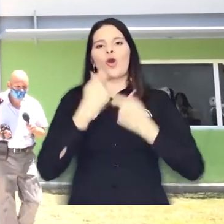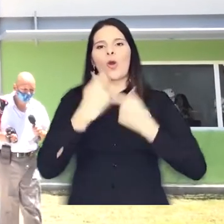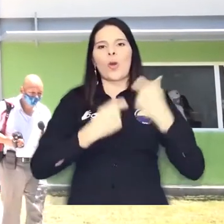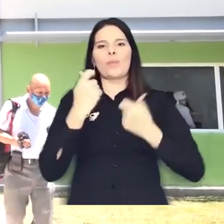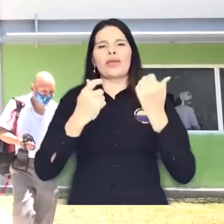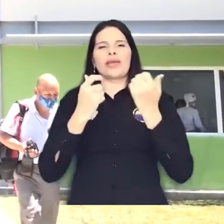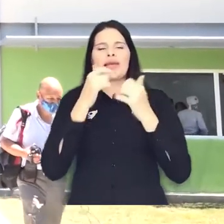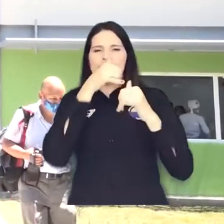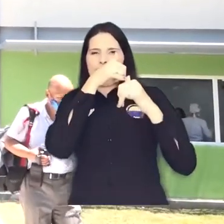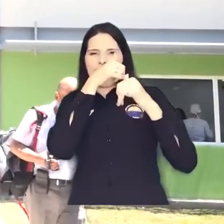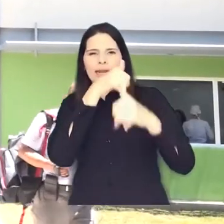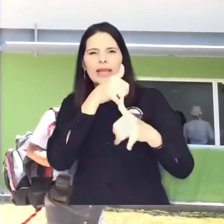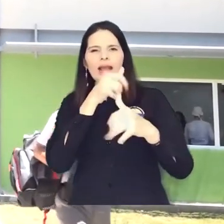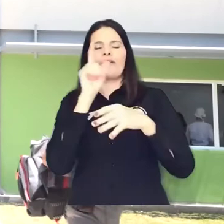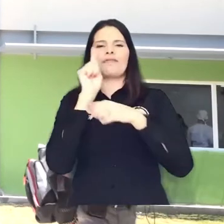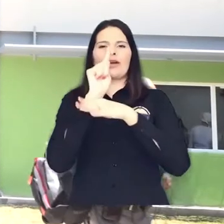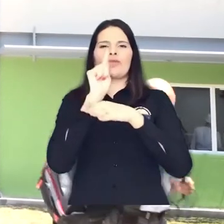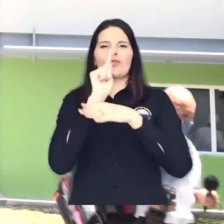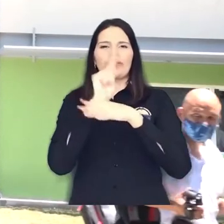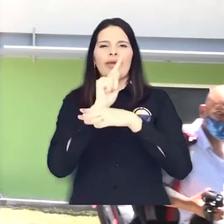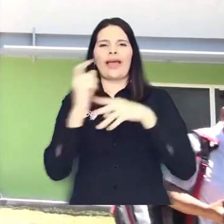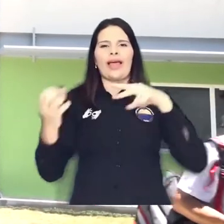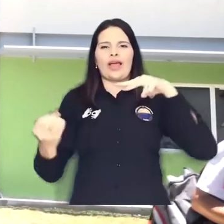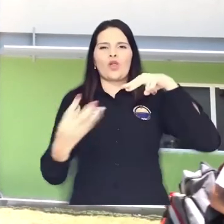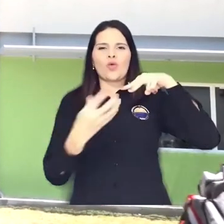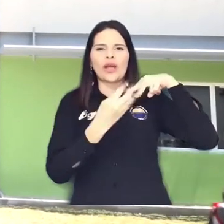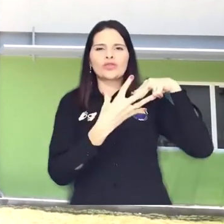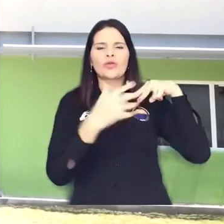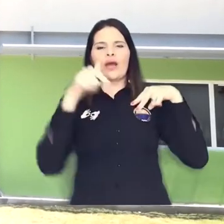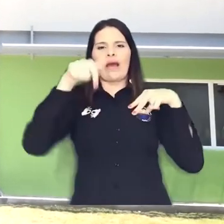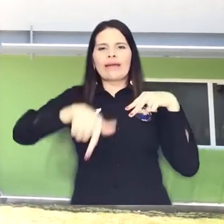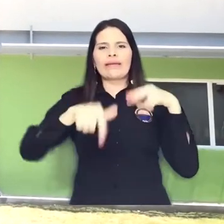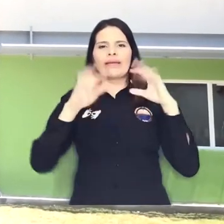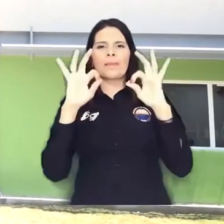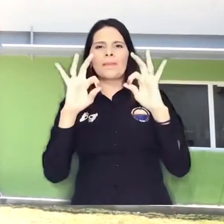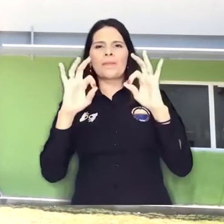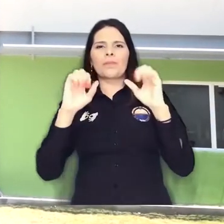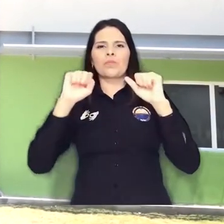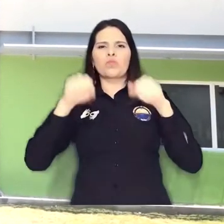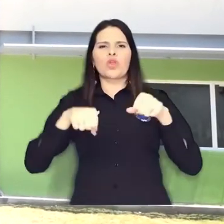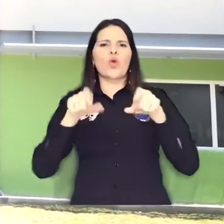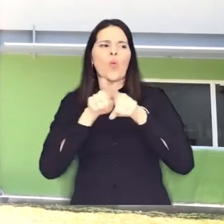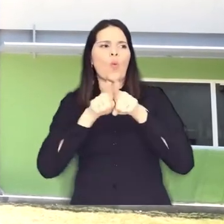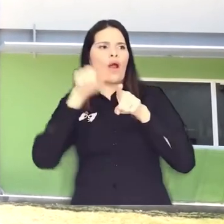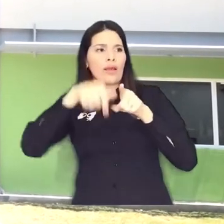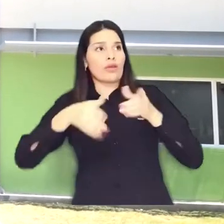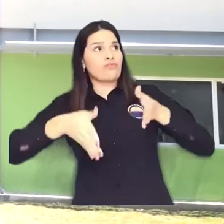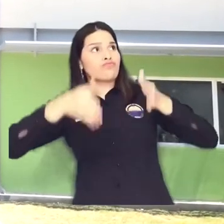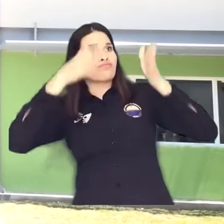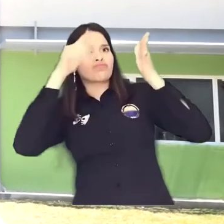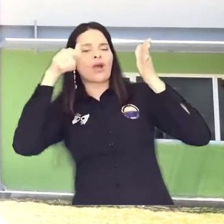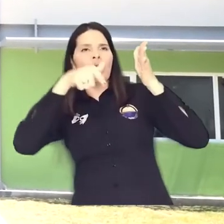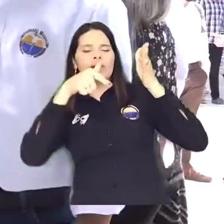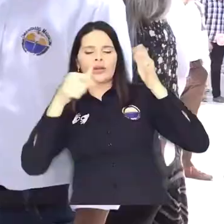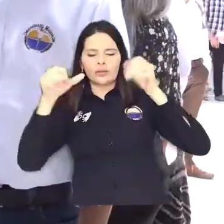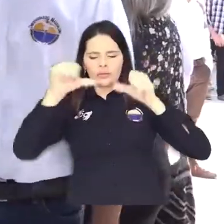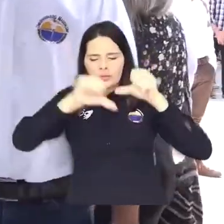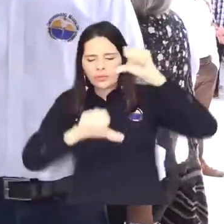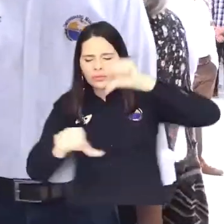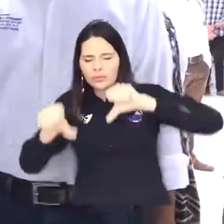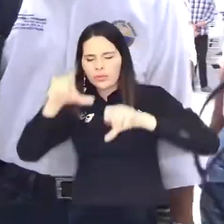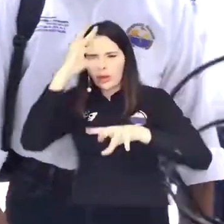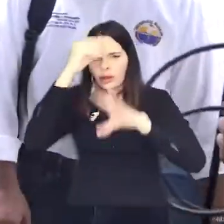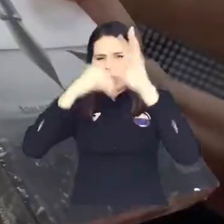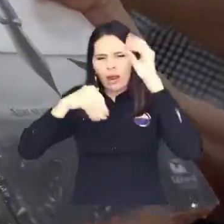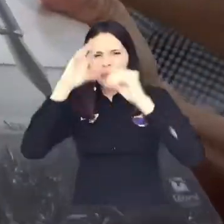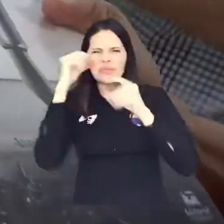la facultad de educación la cual hoy en este espacio se vuelve un laboratorio de enseñanza un laboratorio de aprendizaje es